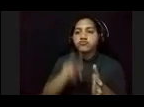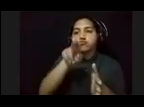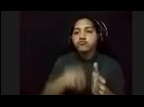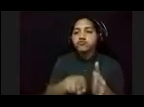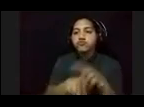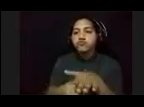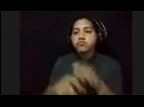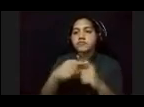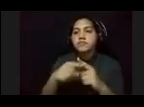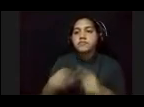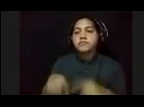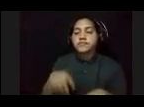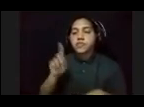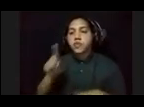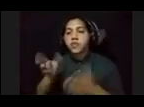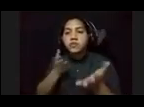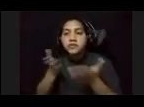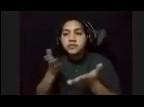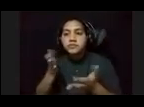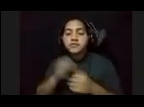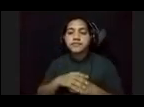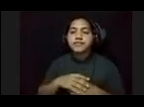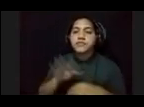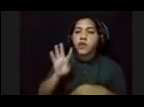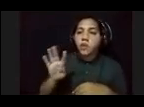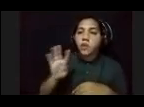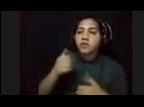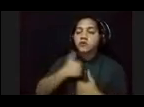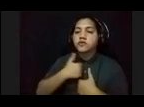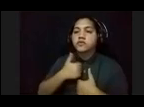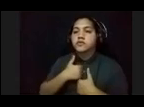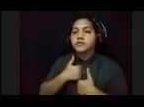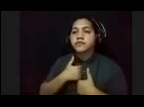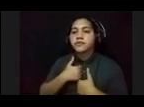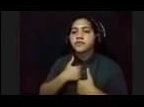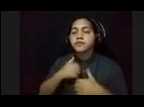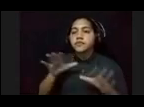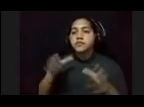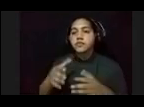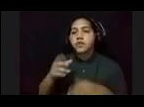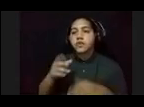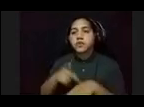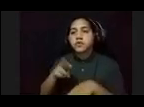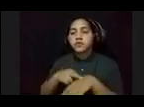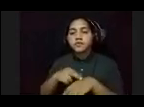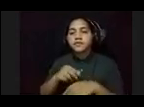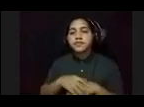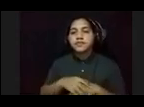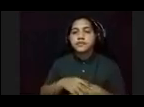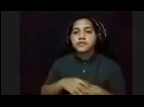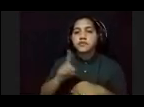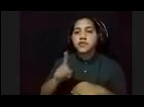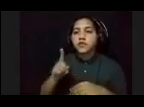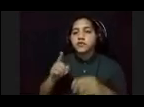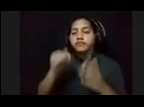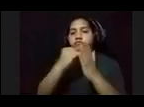1 sirviente, 4 soldados en el regimiento de Puerto Rico, 1 sombrerero en